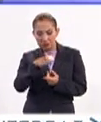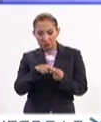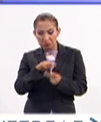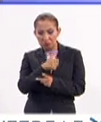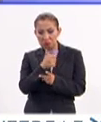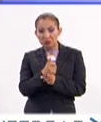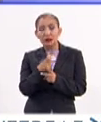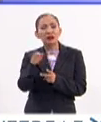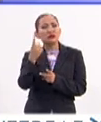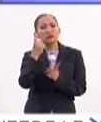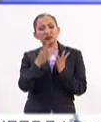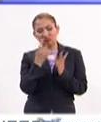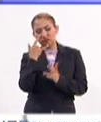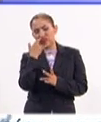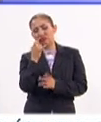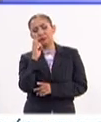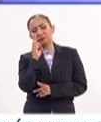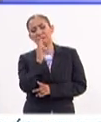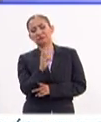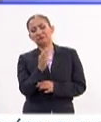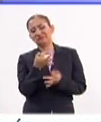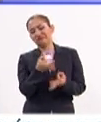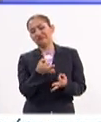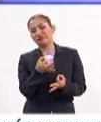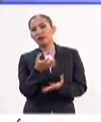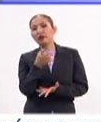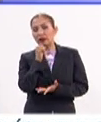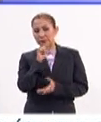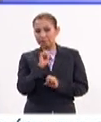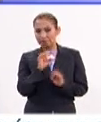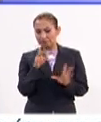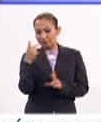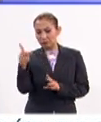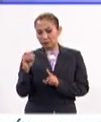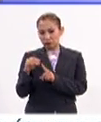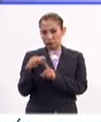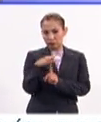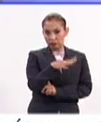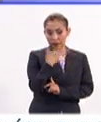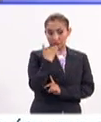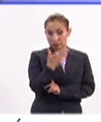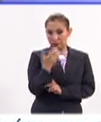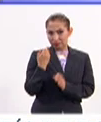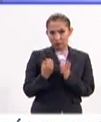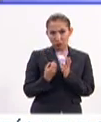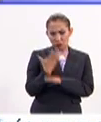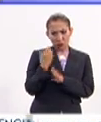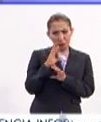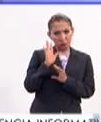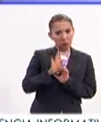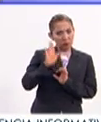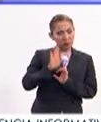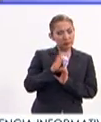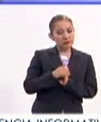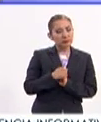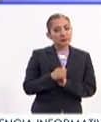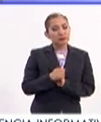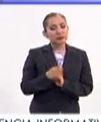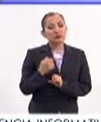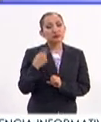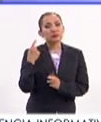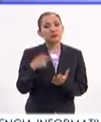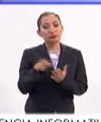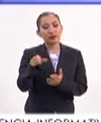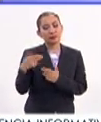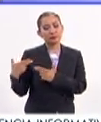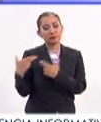México. Hay una cosa que a mí me llama mucho la atención y que, bueno, además de obviamente su influencia, que es muy actual en este momento, yo creo